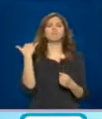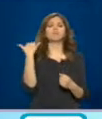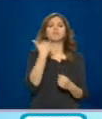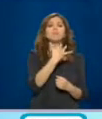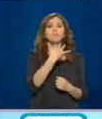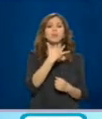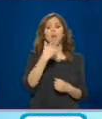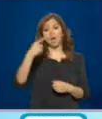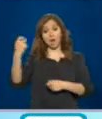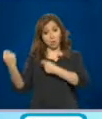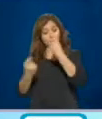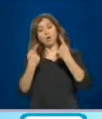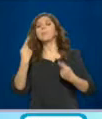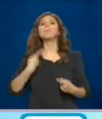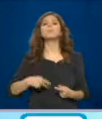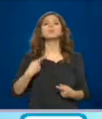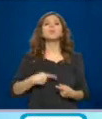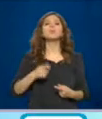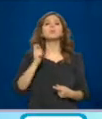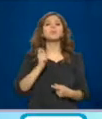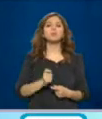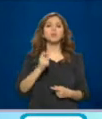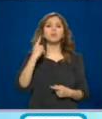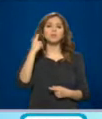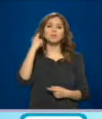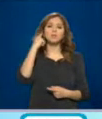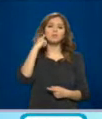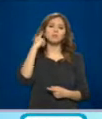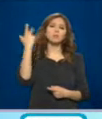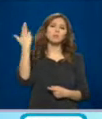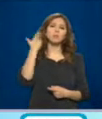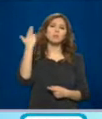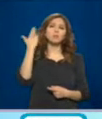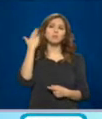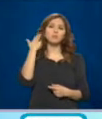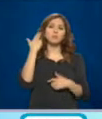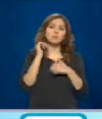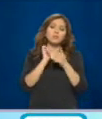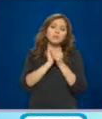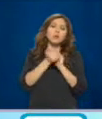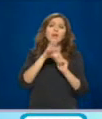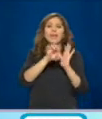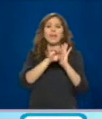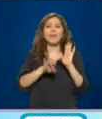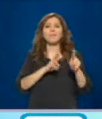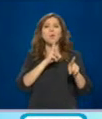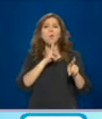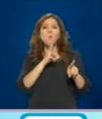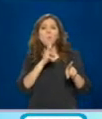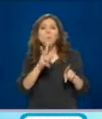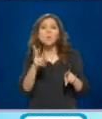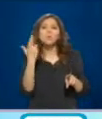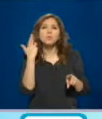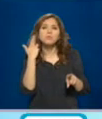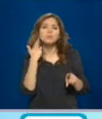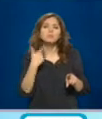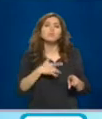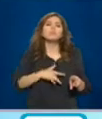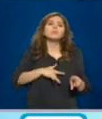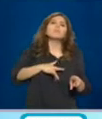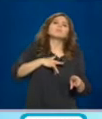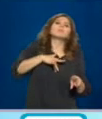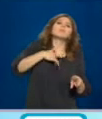Claro. Hay personas que pueden tener orgasmos hasta auditivos, Ay, ¿en serio? oyendo la voz de su que pareja, que a lo mejor que oyen.